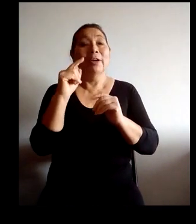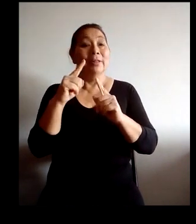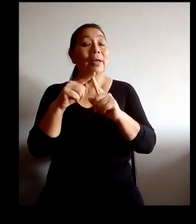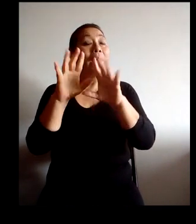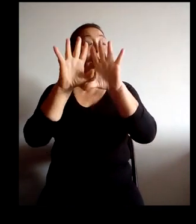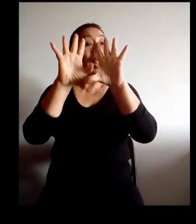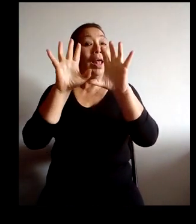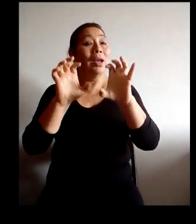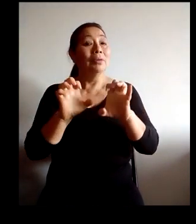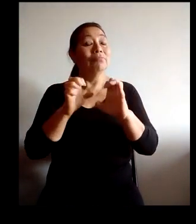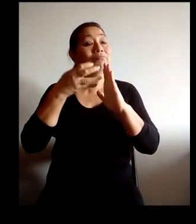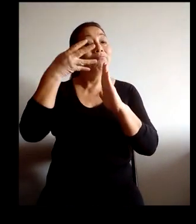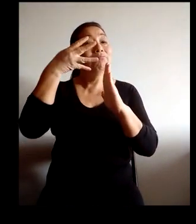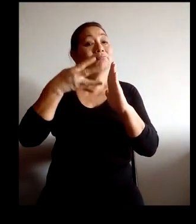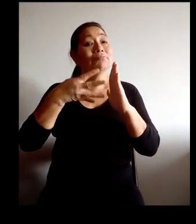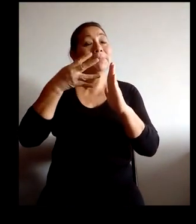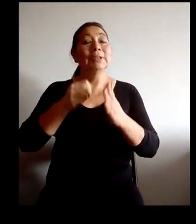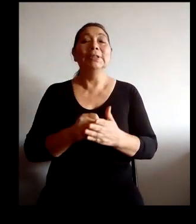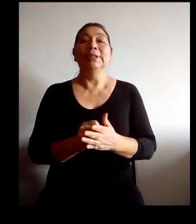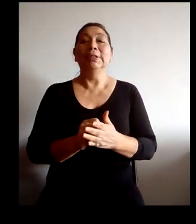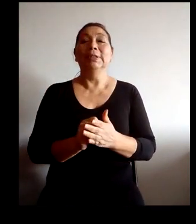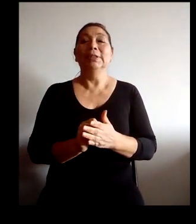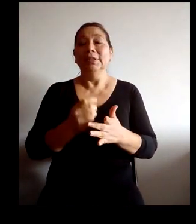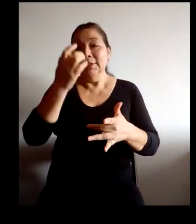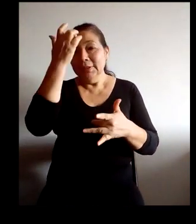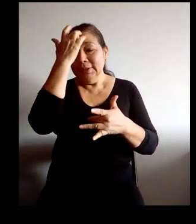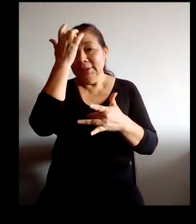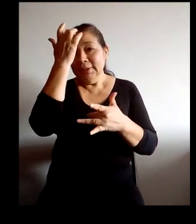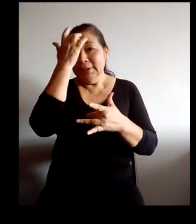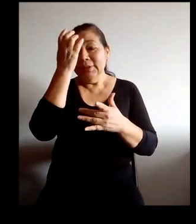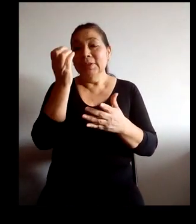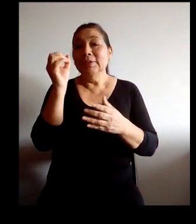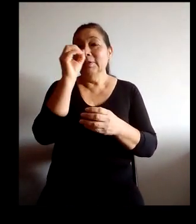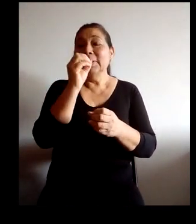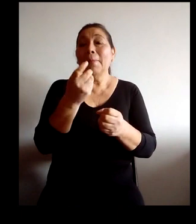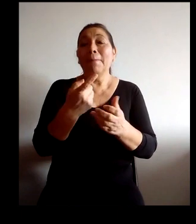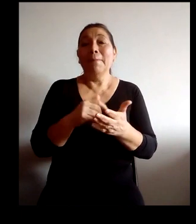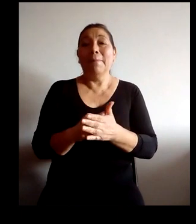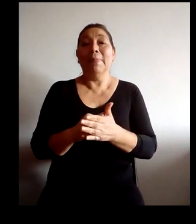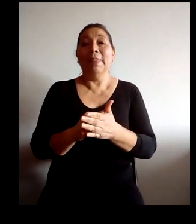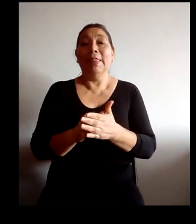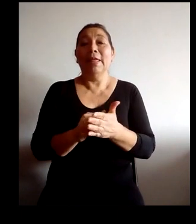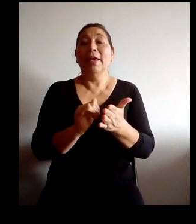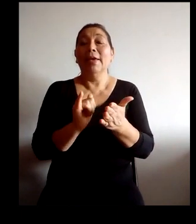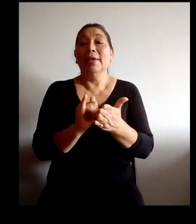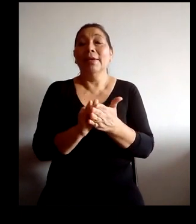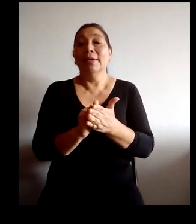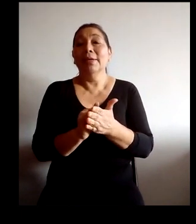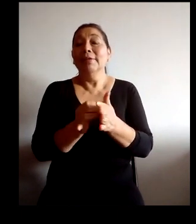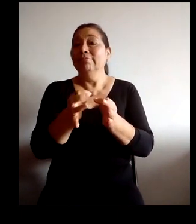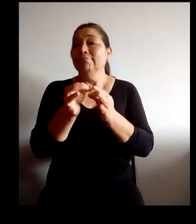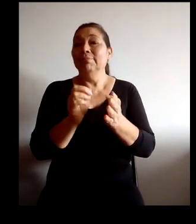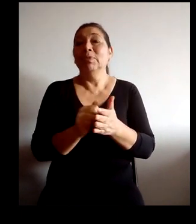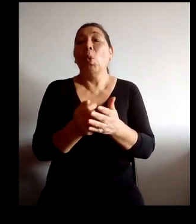y específicamente en cuanto a la neumoconiosis. Y así lo ha establecido la Resolución Suprema